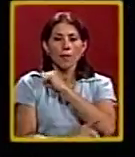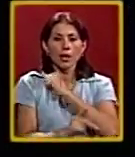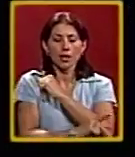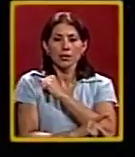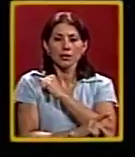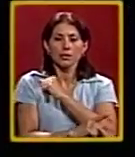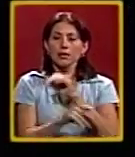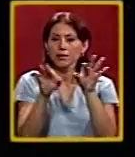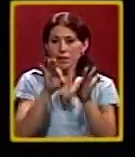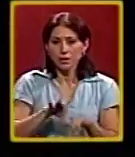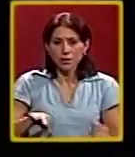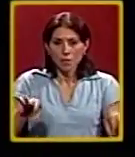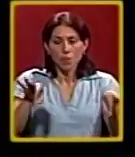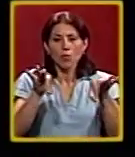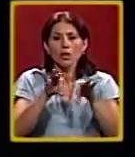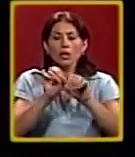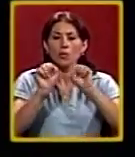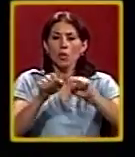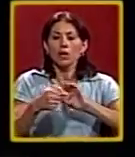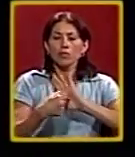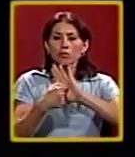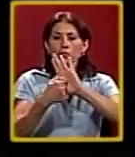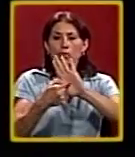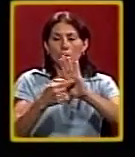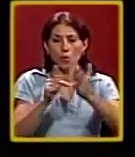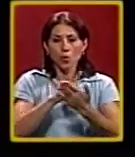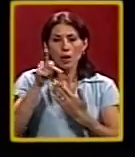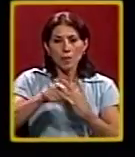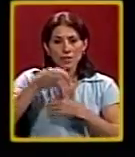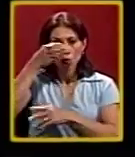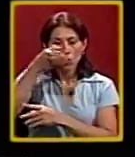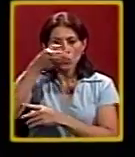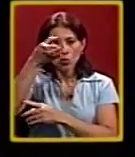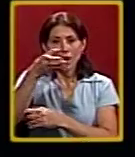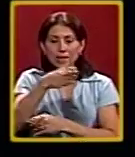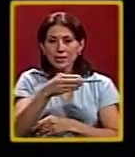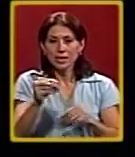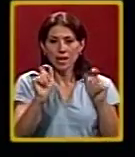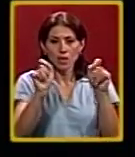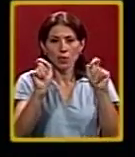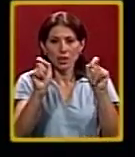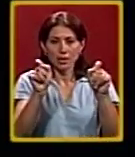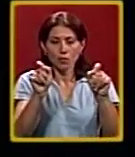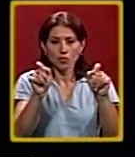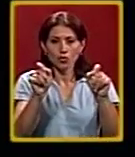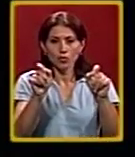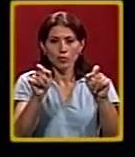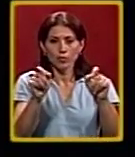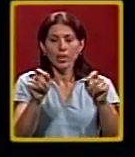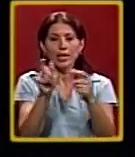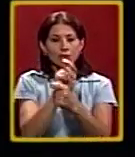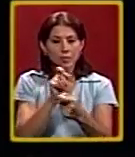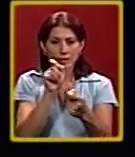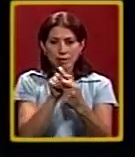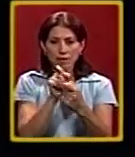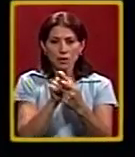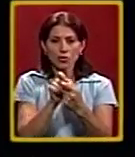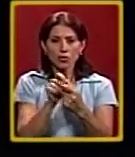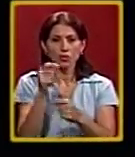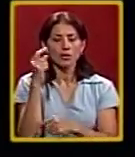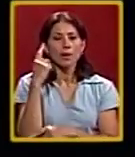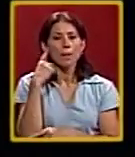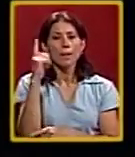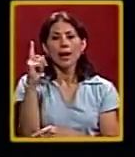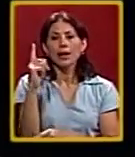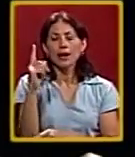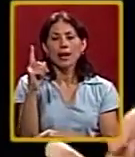esencial, digamos, transmitir programas culturales y sobre todo y educativos, ¿verdad?, específicos, para